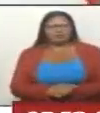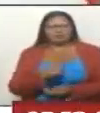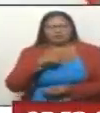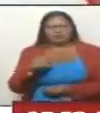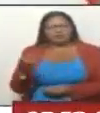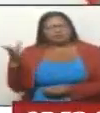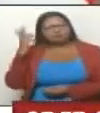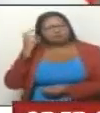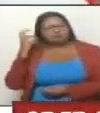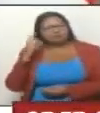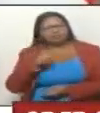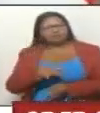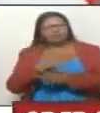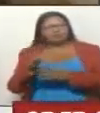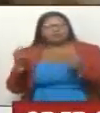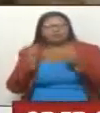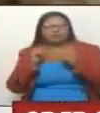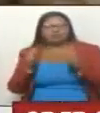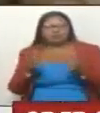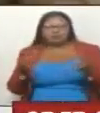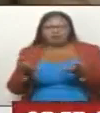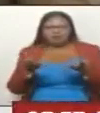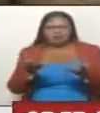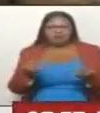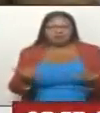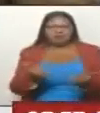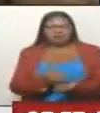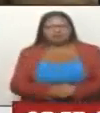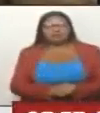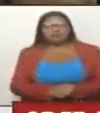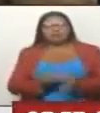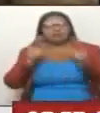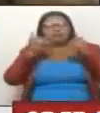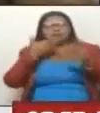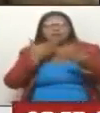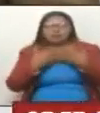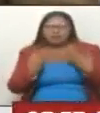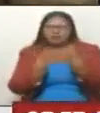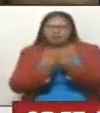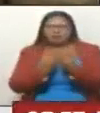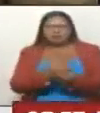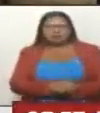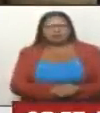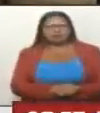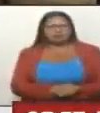dejando el frío para entrar en calor. Ya a esta hora toca despedir. Gracias por acompañarnos. Gracias a ustedes,